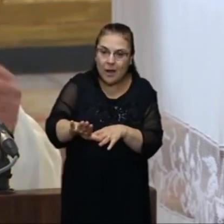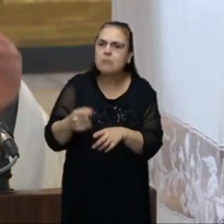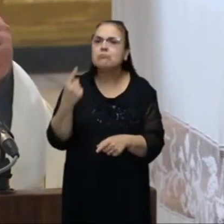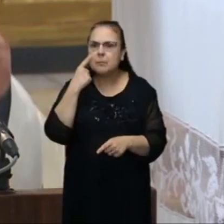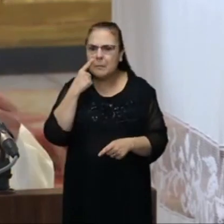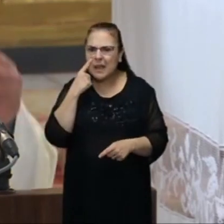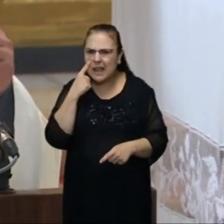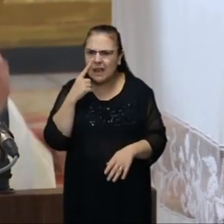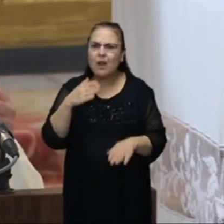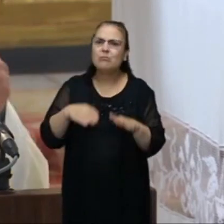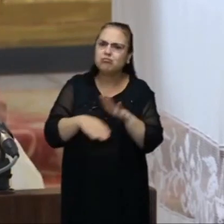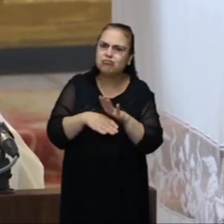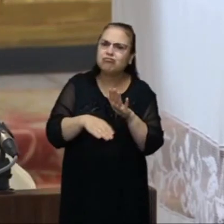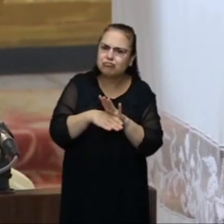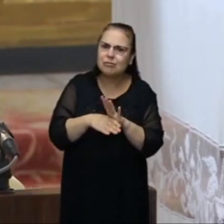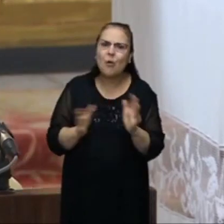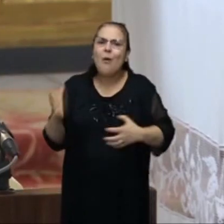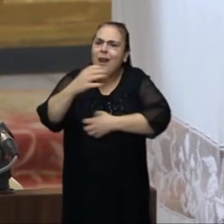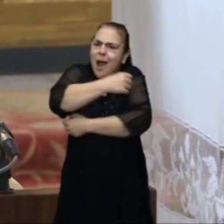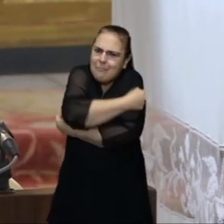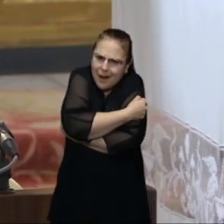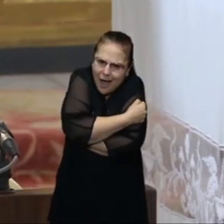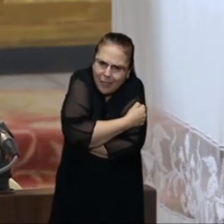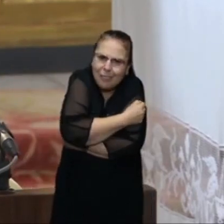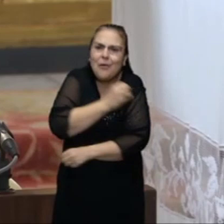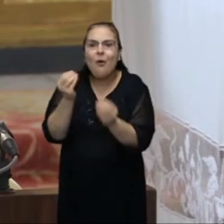tengas un fuerte abrazo y un gran abrazo con Él.